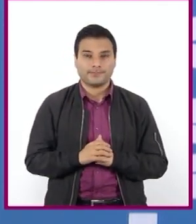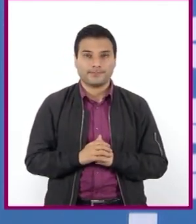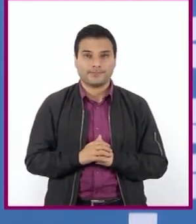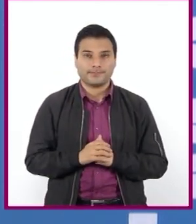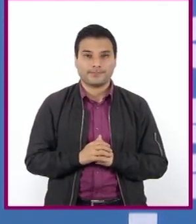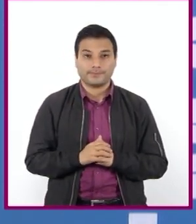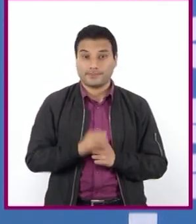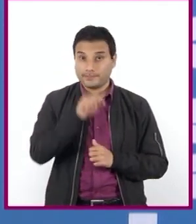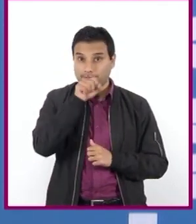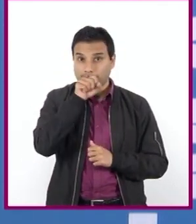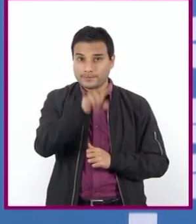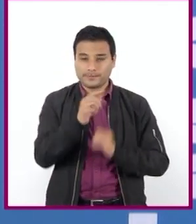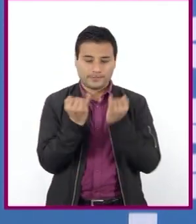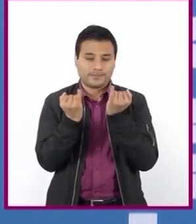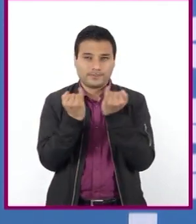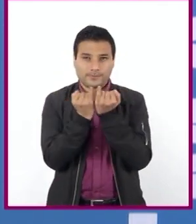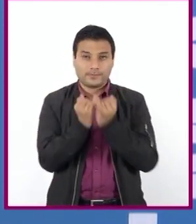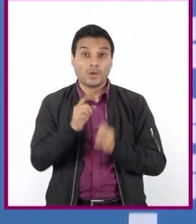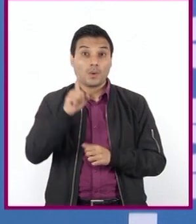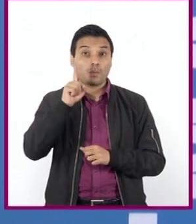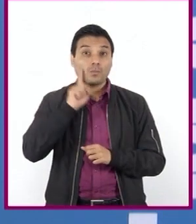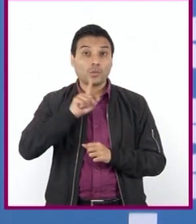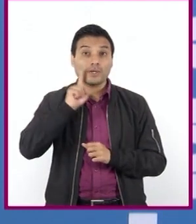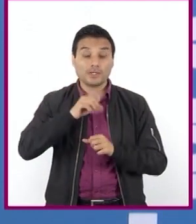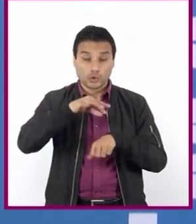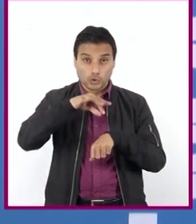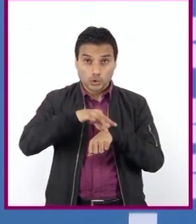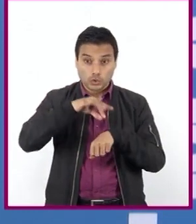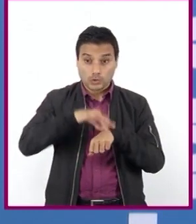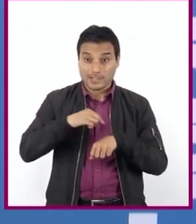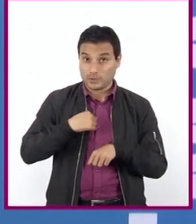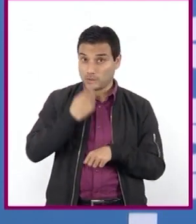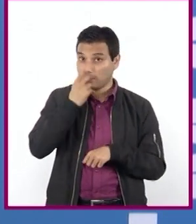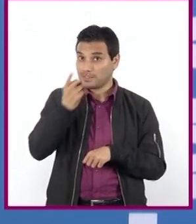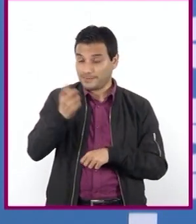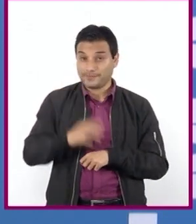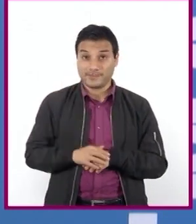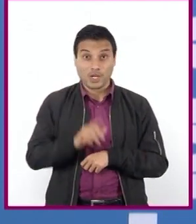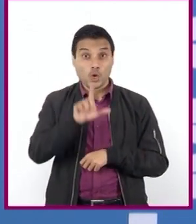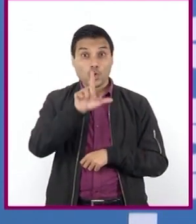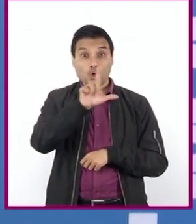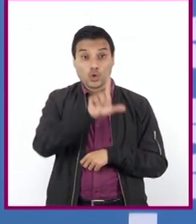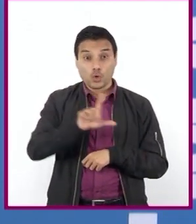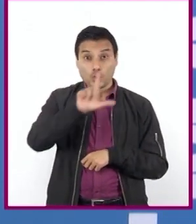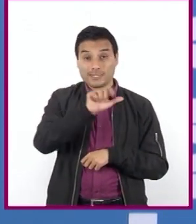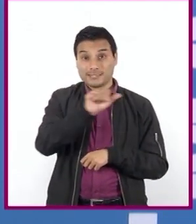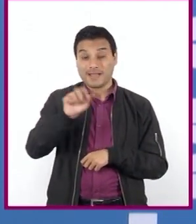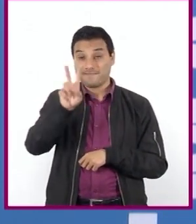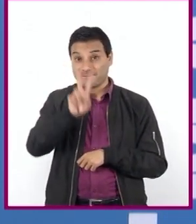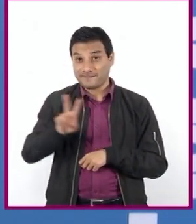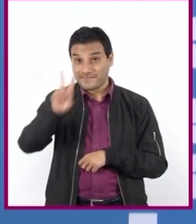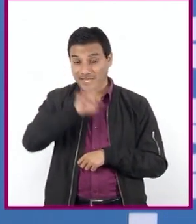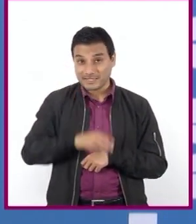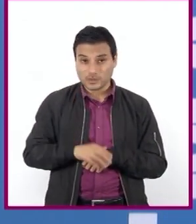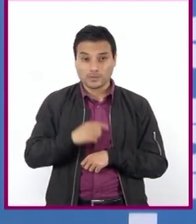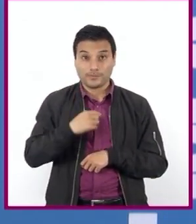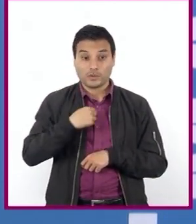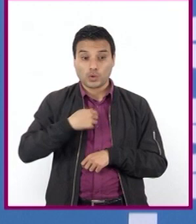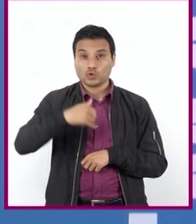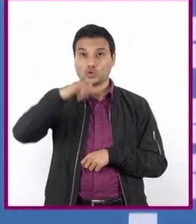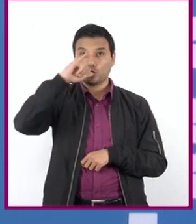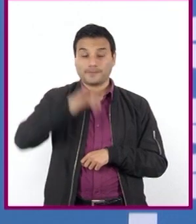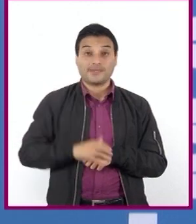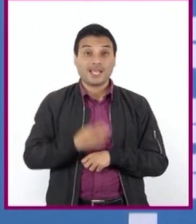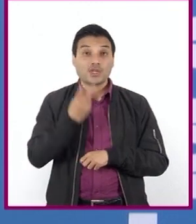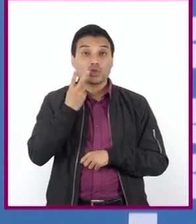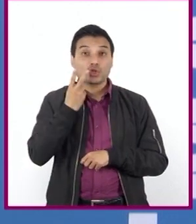Asimismo, le comenté a la nutrióloga que en esa semana, de lunes a viernes, yo había consumido 2.500